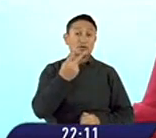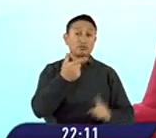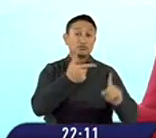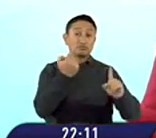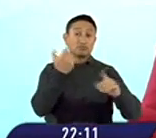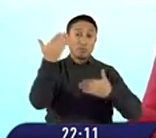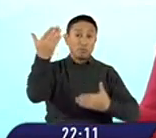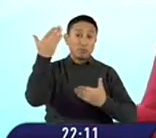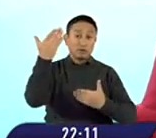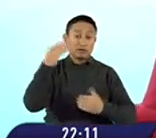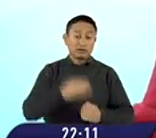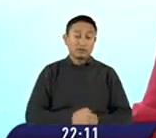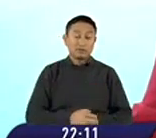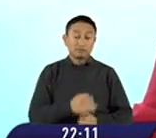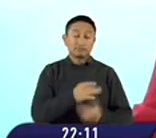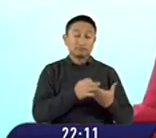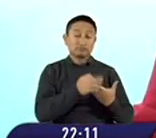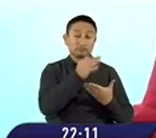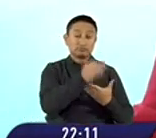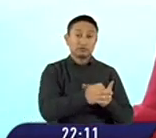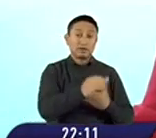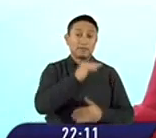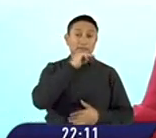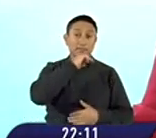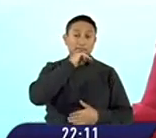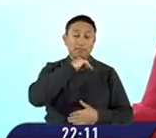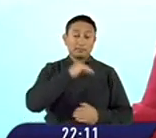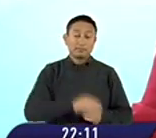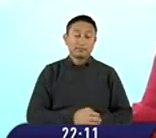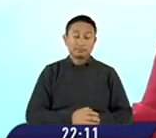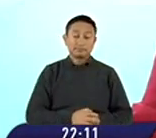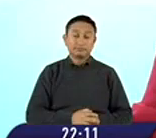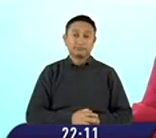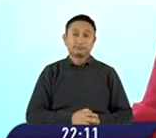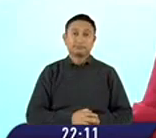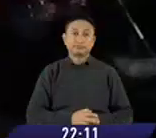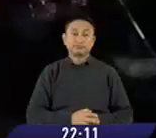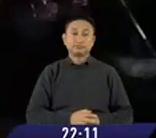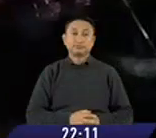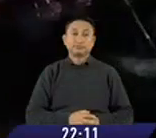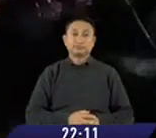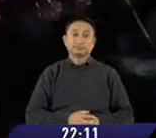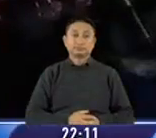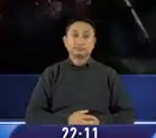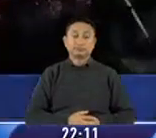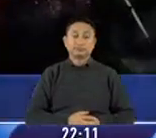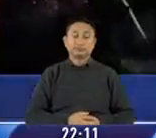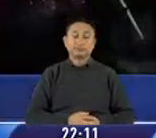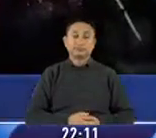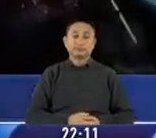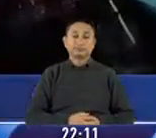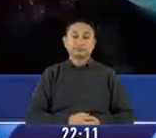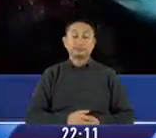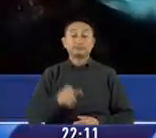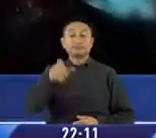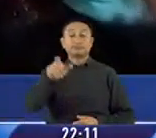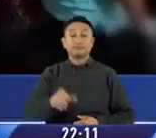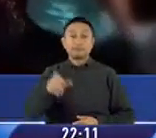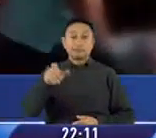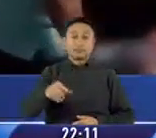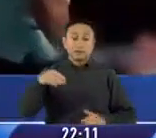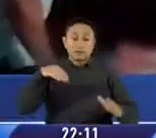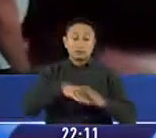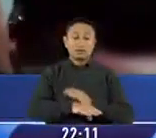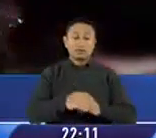se registra en este cantón manabita en los últimos 8 meses. Un ataque de sicarios cobró la vida de